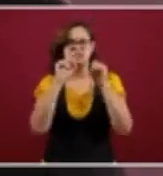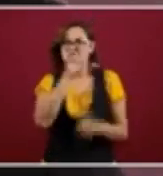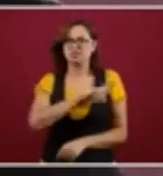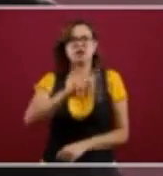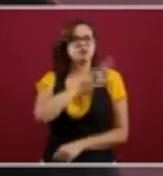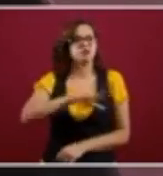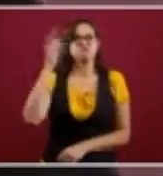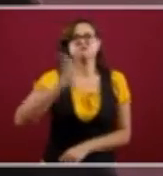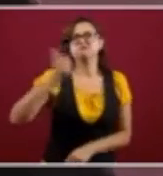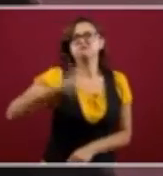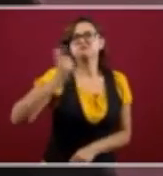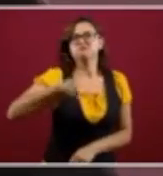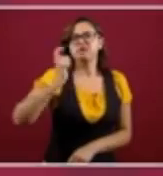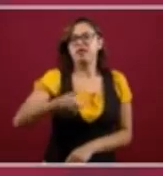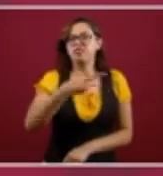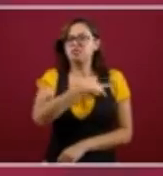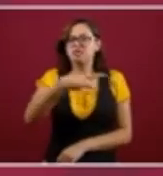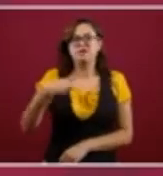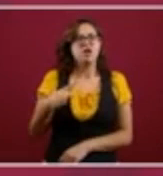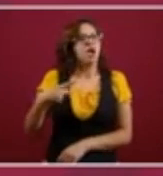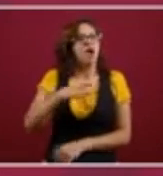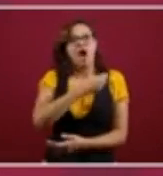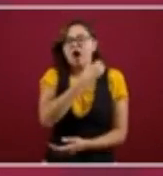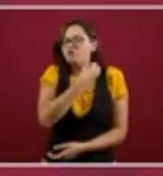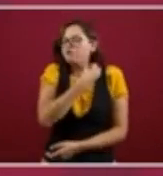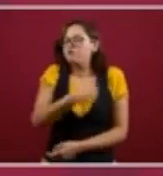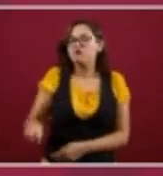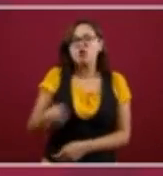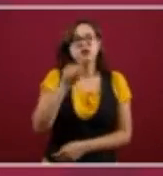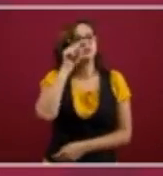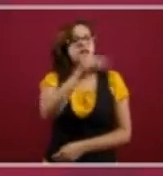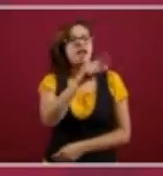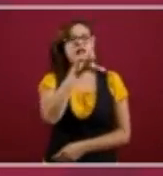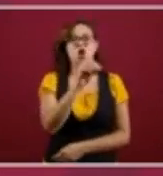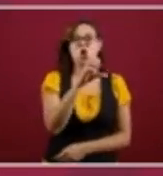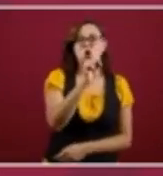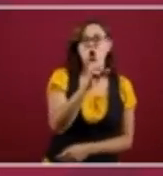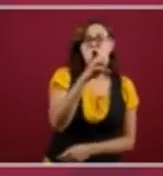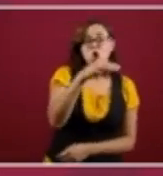Lomas, tenía que ser en El Pedregal, tenía que ser en Santa Fe.